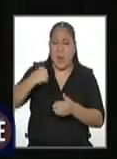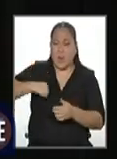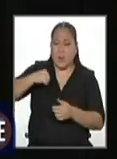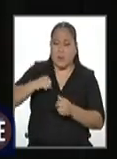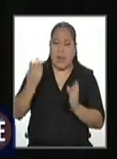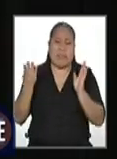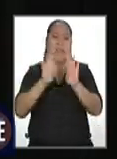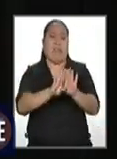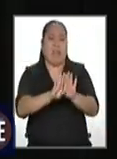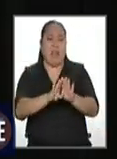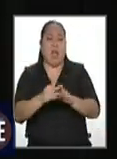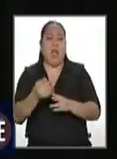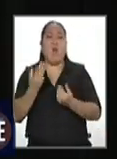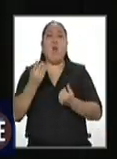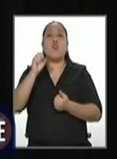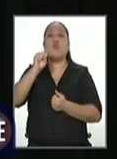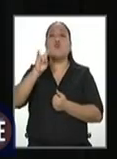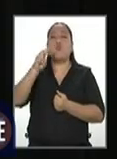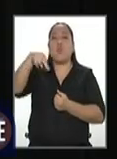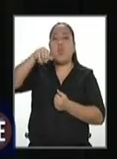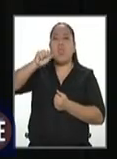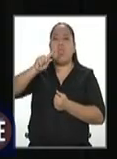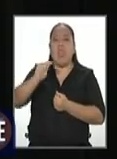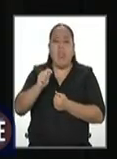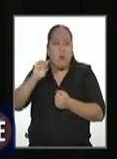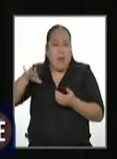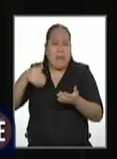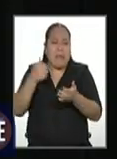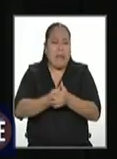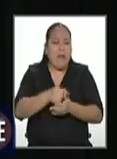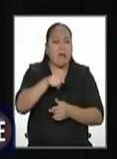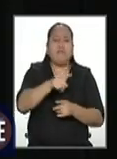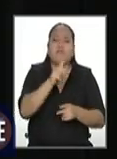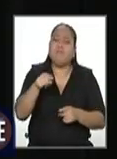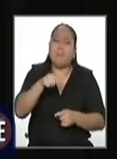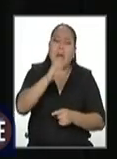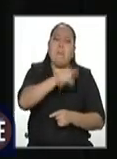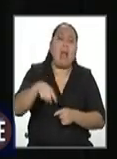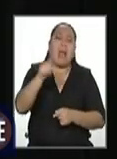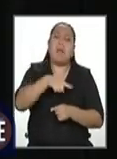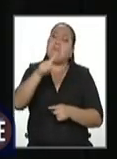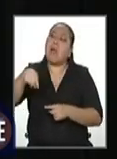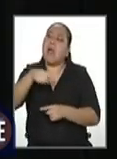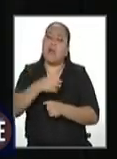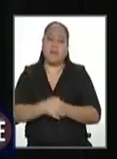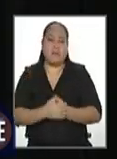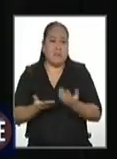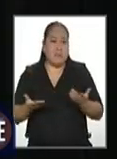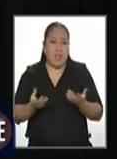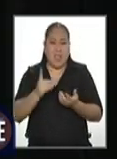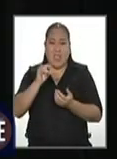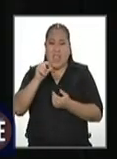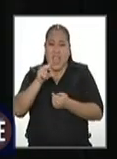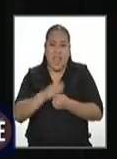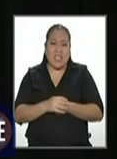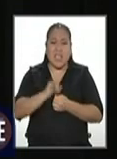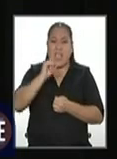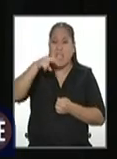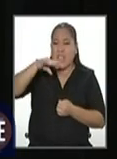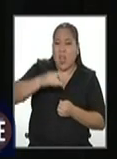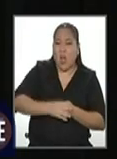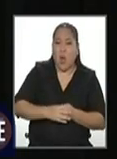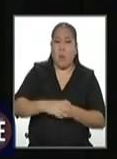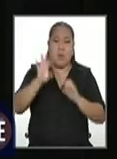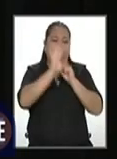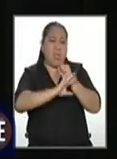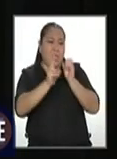en qué momento llegará la SUNAT a encontrarle el problema, en qué momento llegará DIGESA, INDECOPI, Defensa Civil y